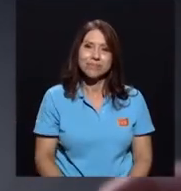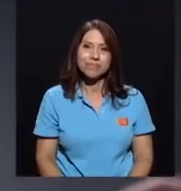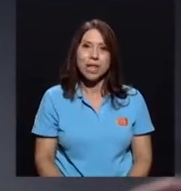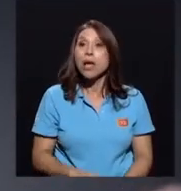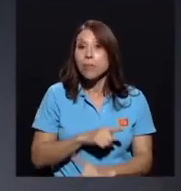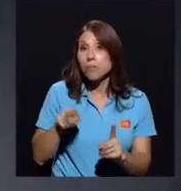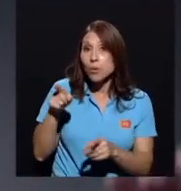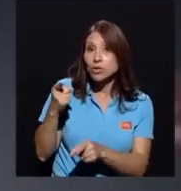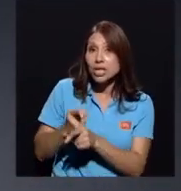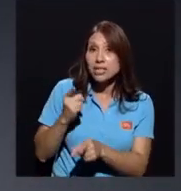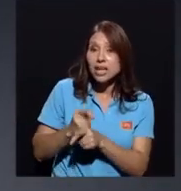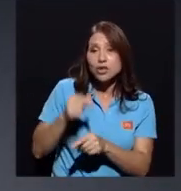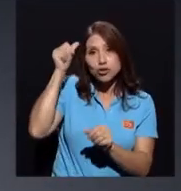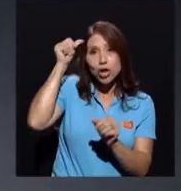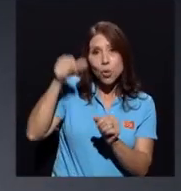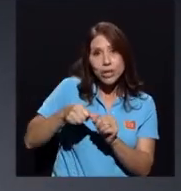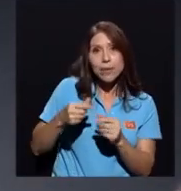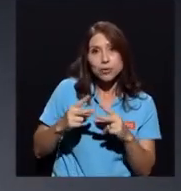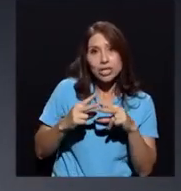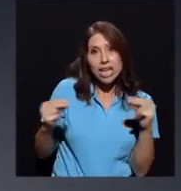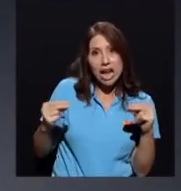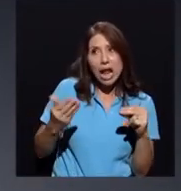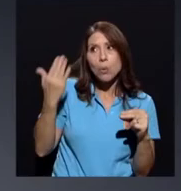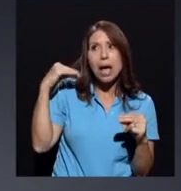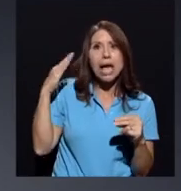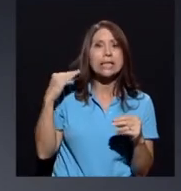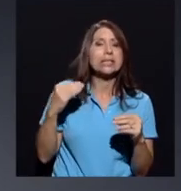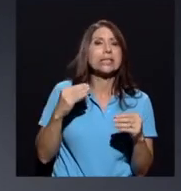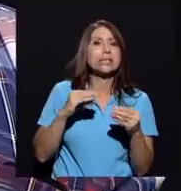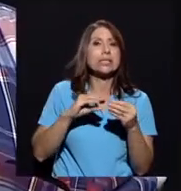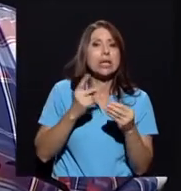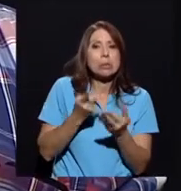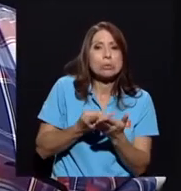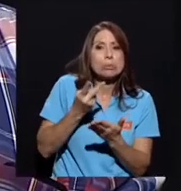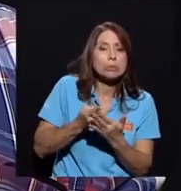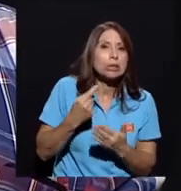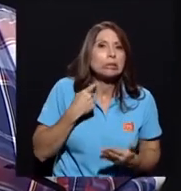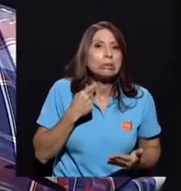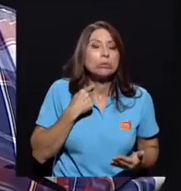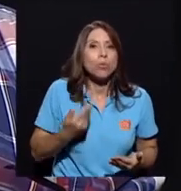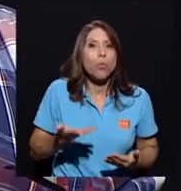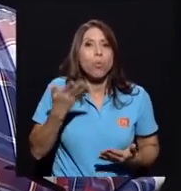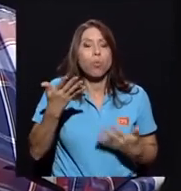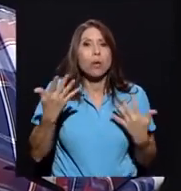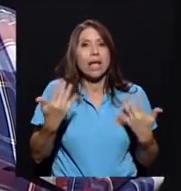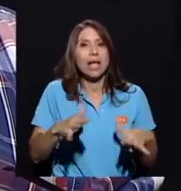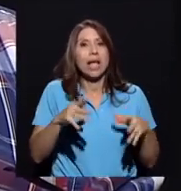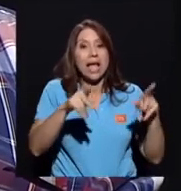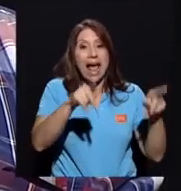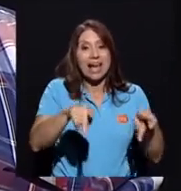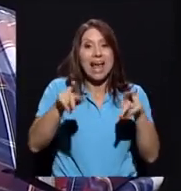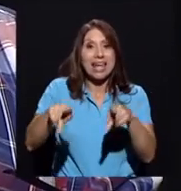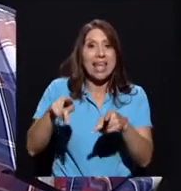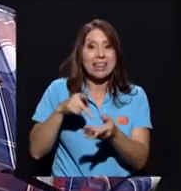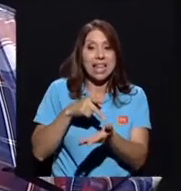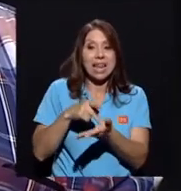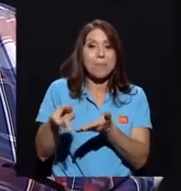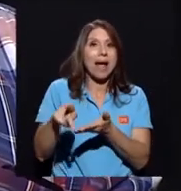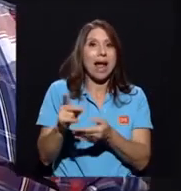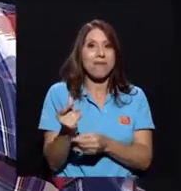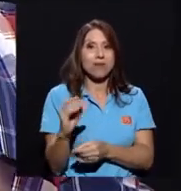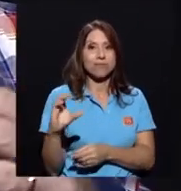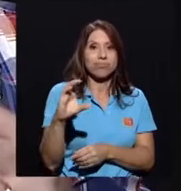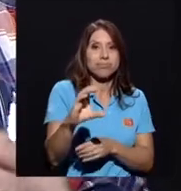de la razón recordemos a inglés y nicaragua tuvo inflaciones espectaculares en que a la gente le pagaban el salario en la mañana